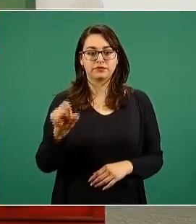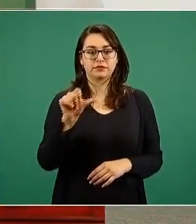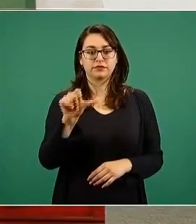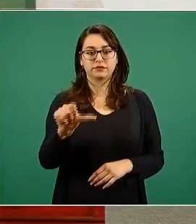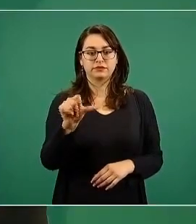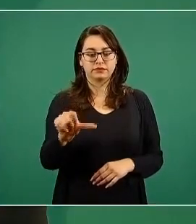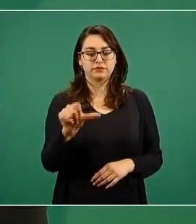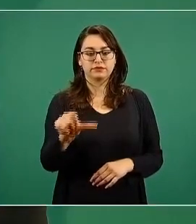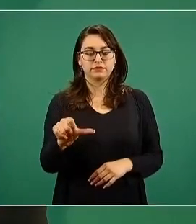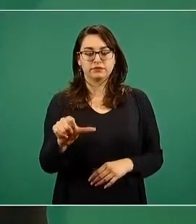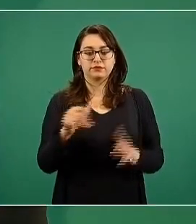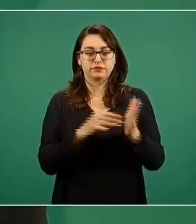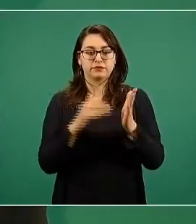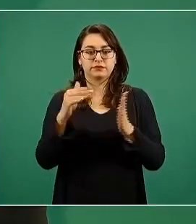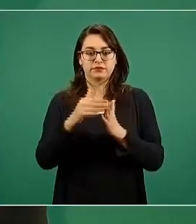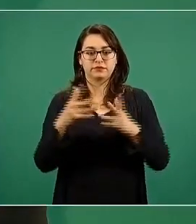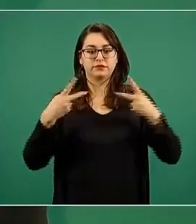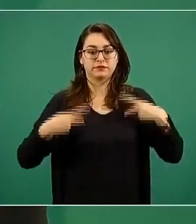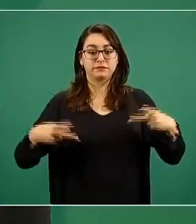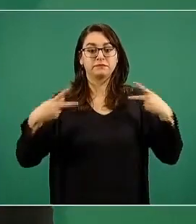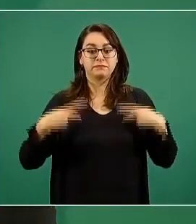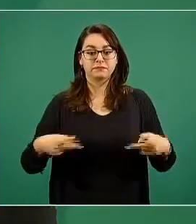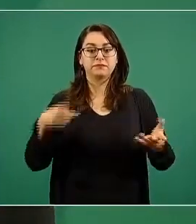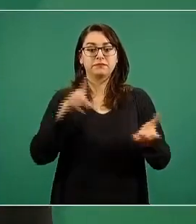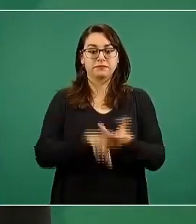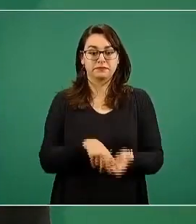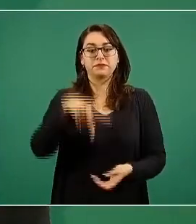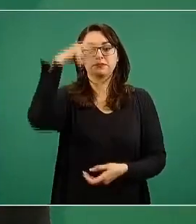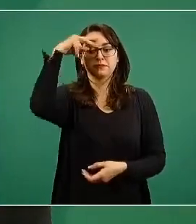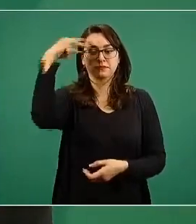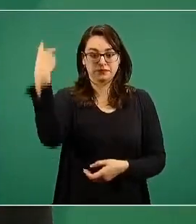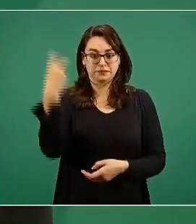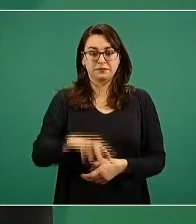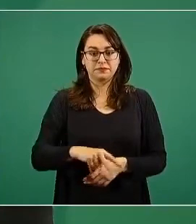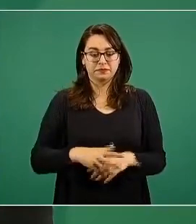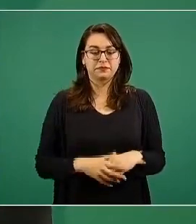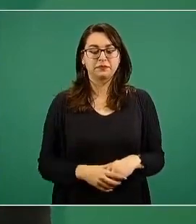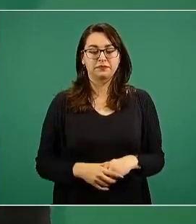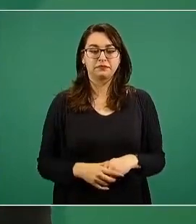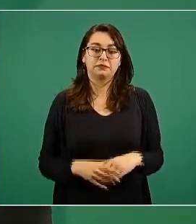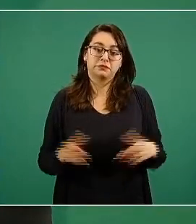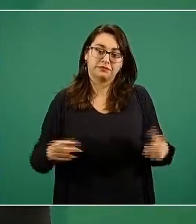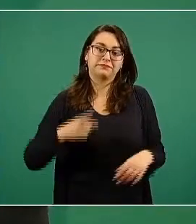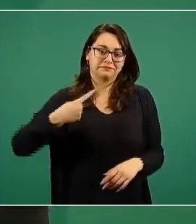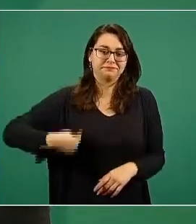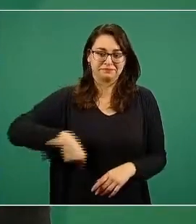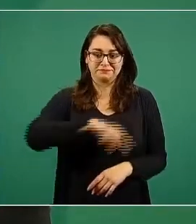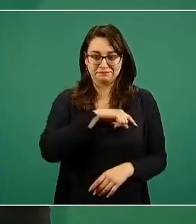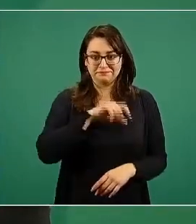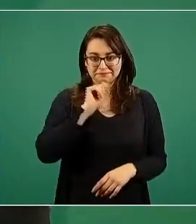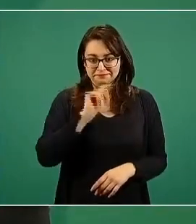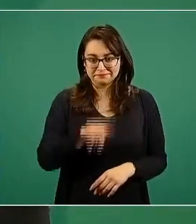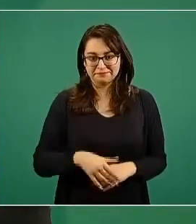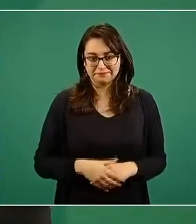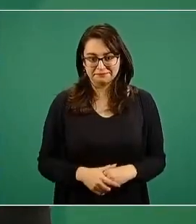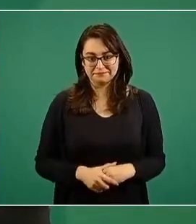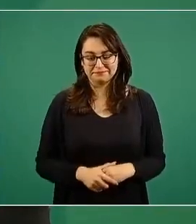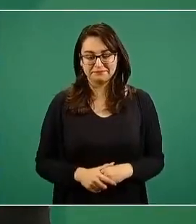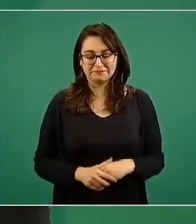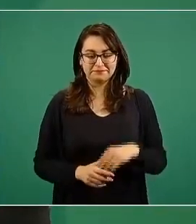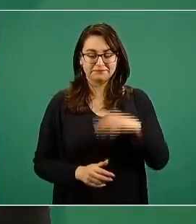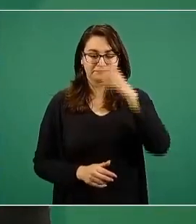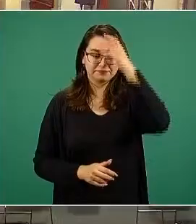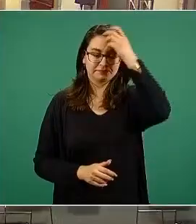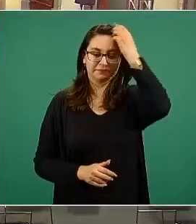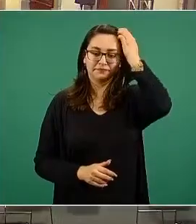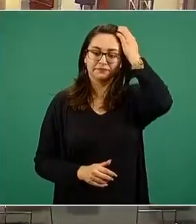116 millones de personas en nuestro país, entre las cuales pues, nos incluiremos exactamente también todos nosotros